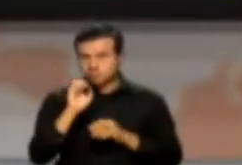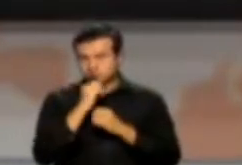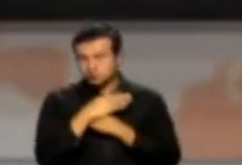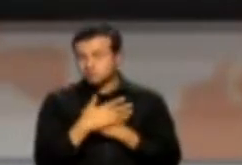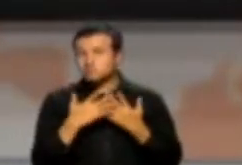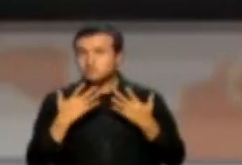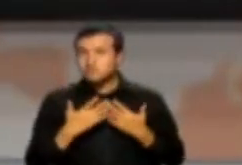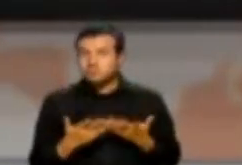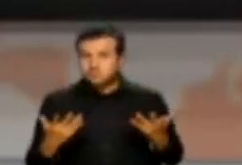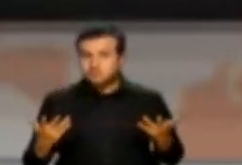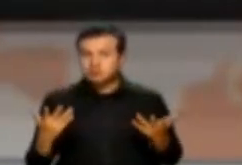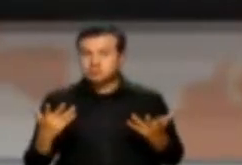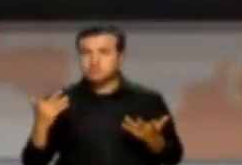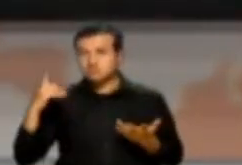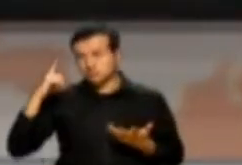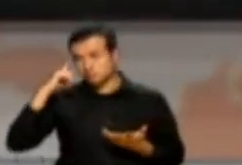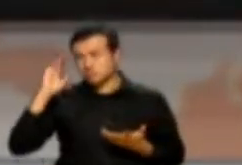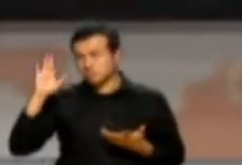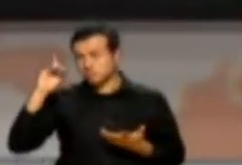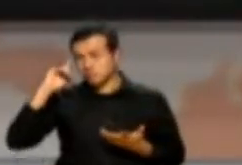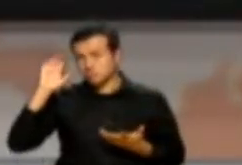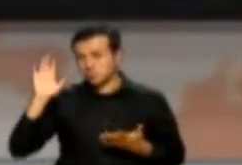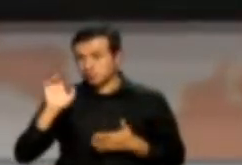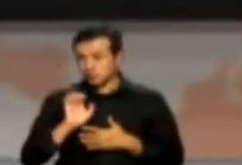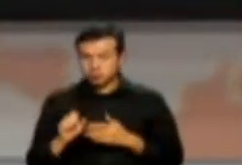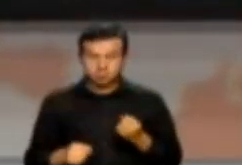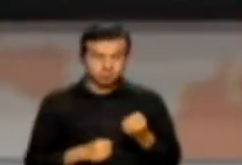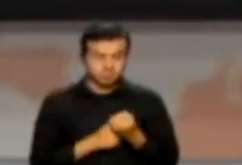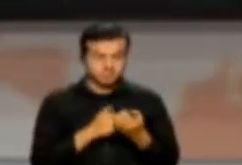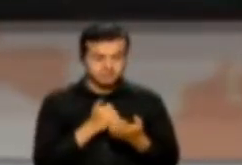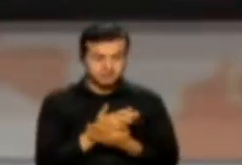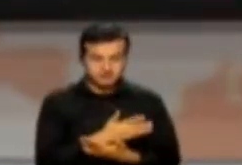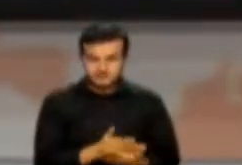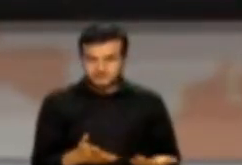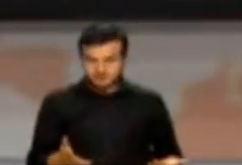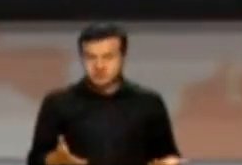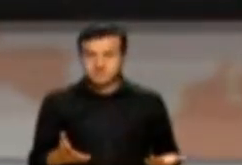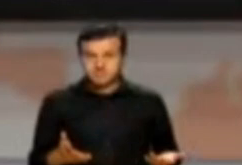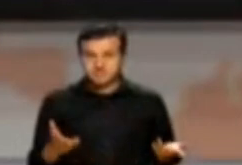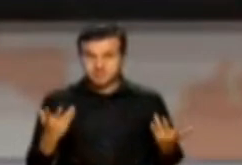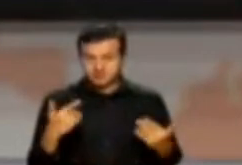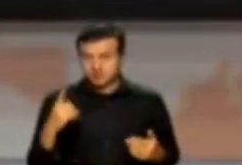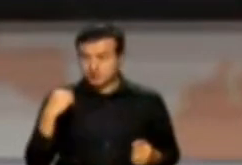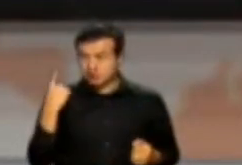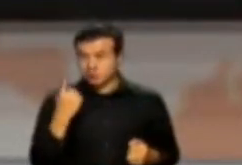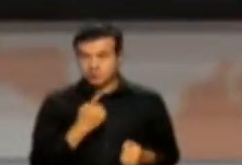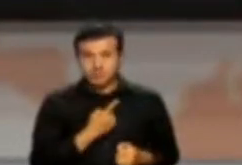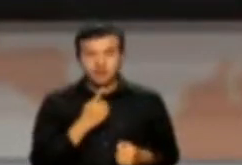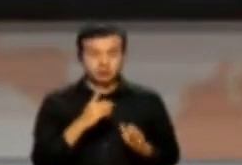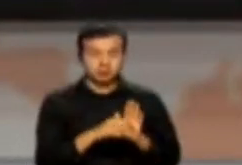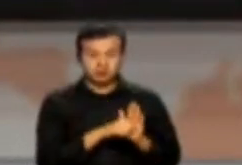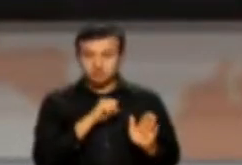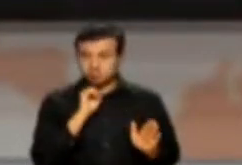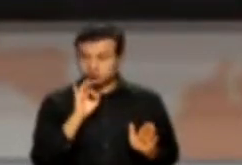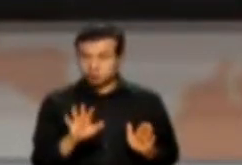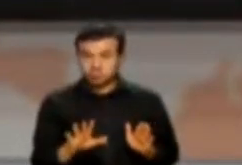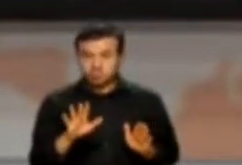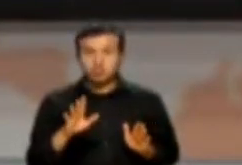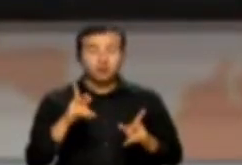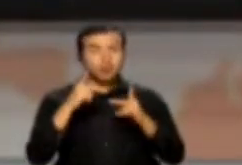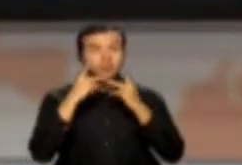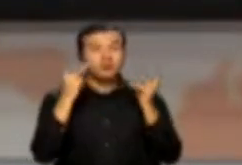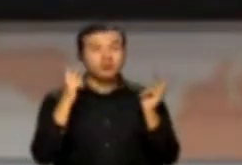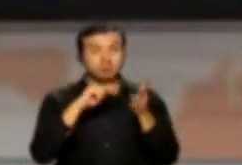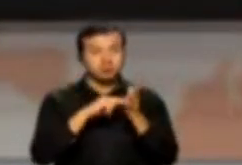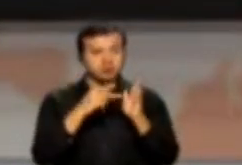son subsidiados por el estado y por tanto cuando nosotros realizamos trasplantes en el sector público